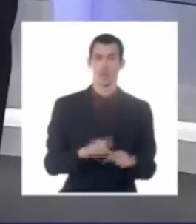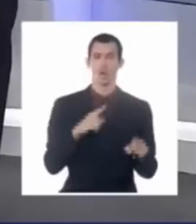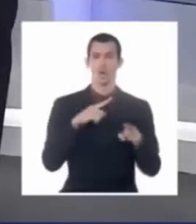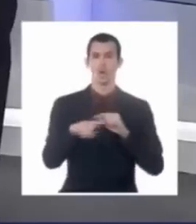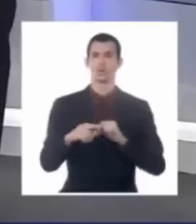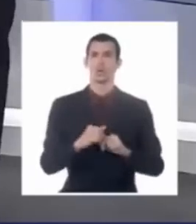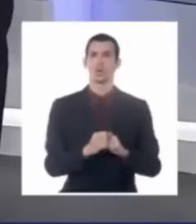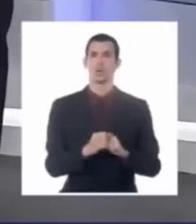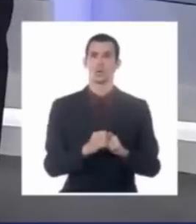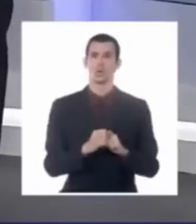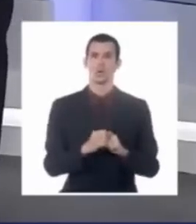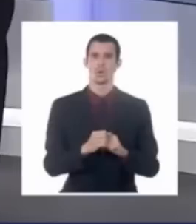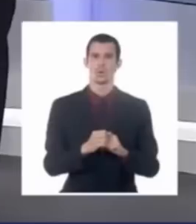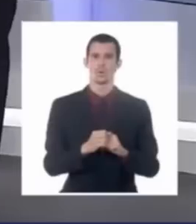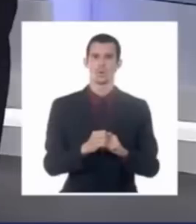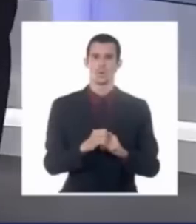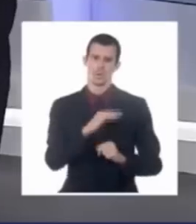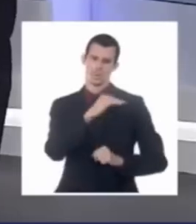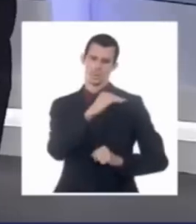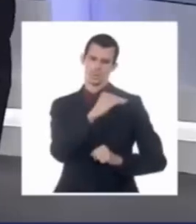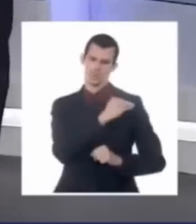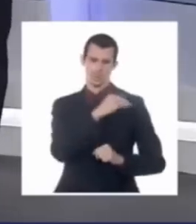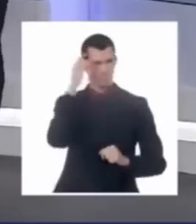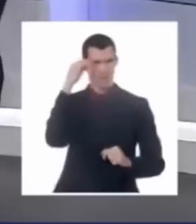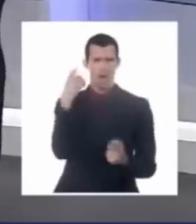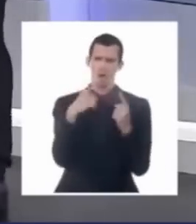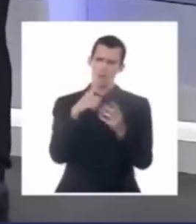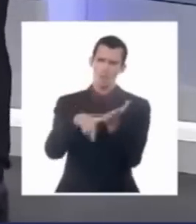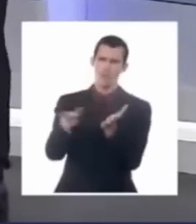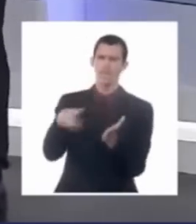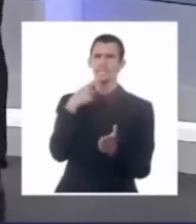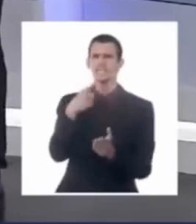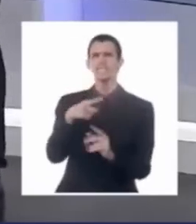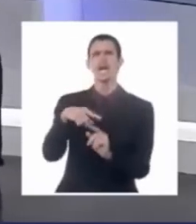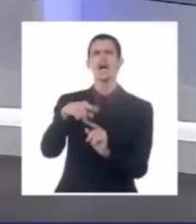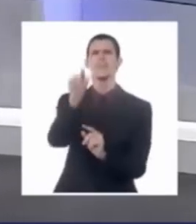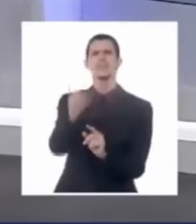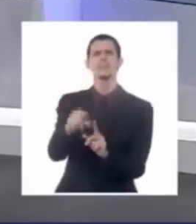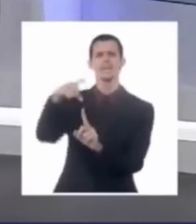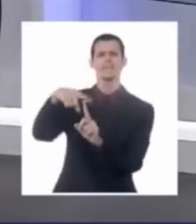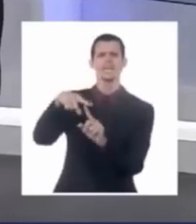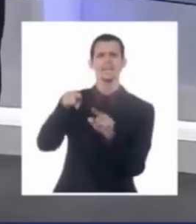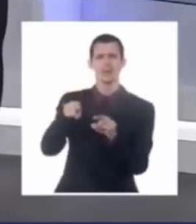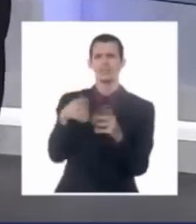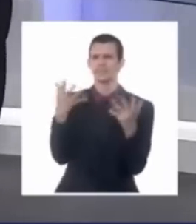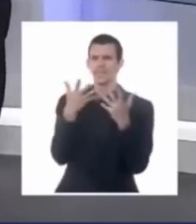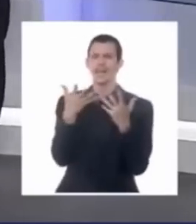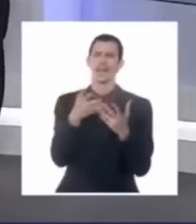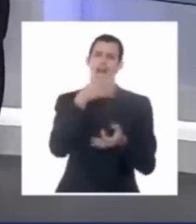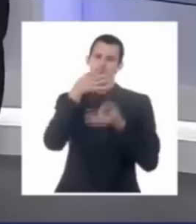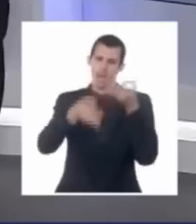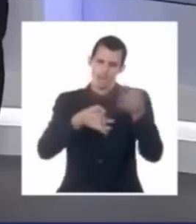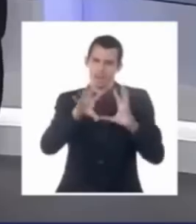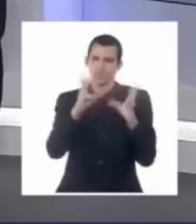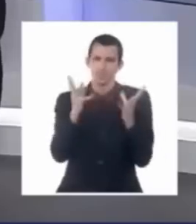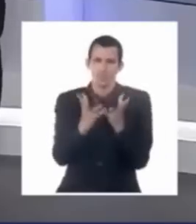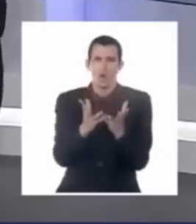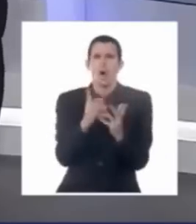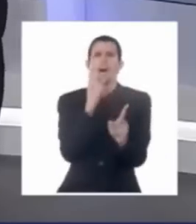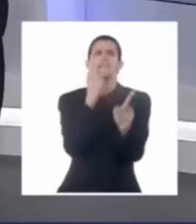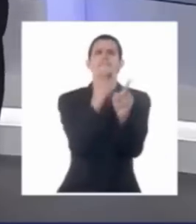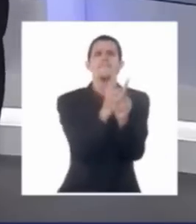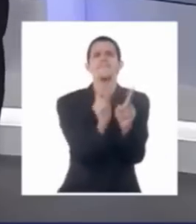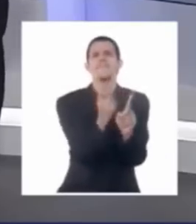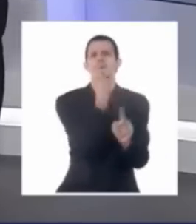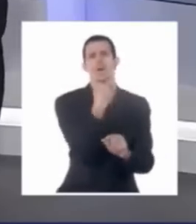como conocemos en algunas provincias se le dice el técnico así popularmente pero también está aquí el dti la primera pregunta para tratar de